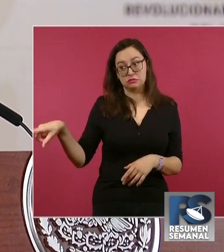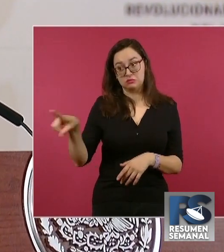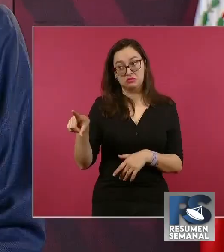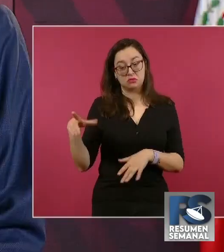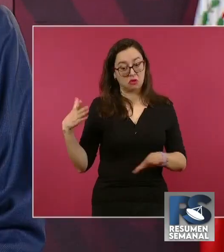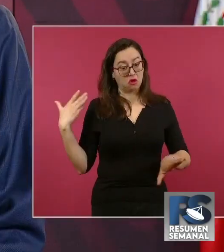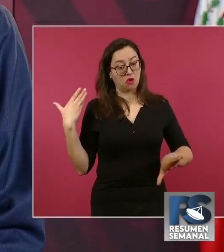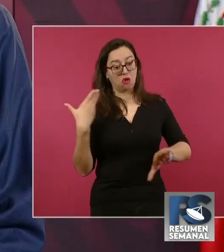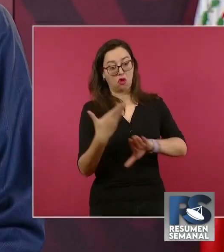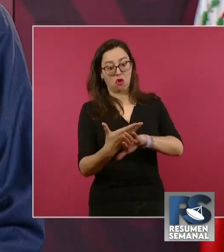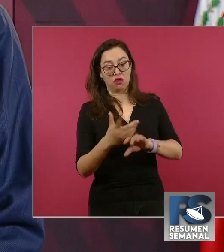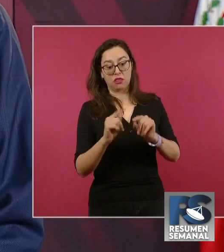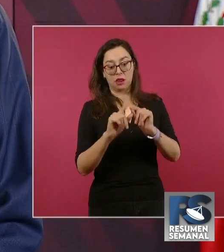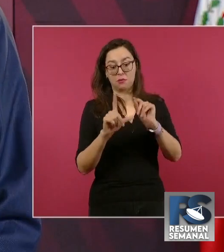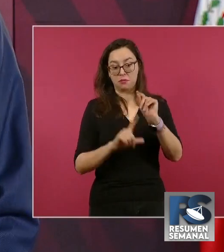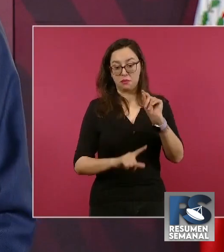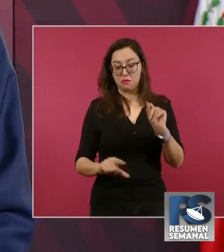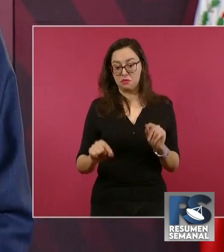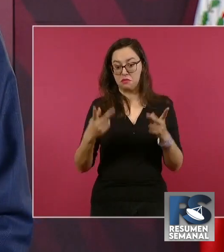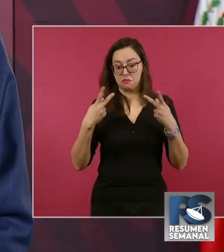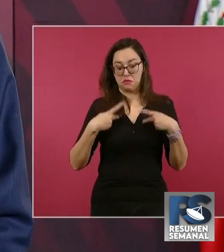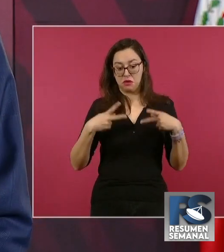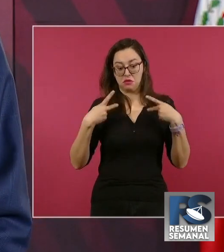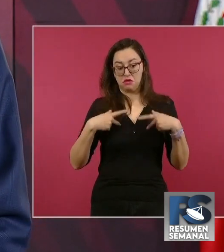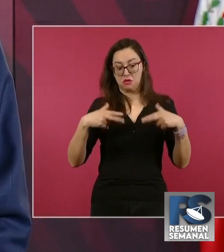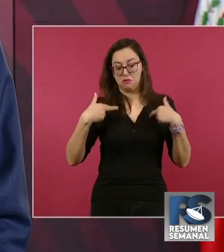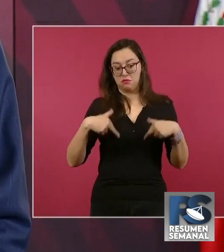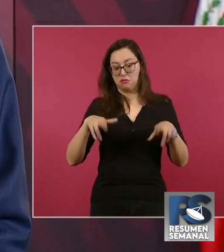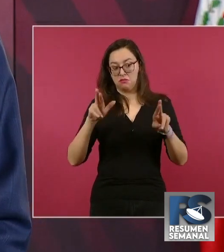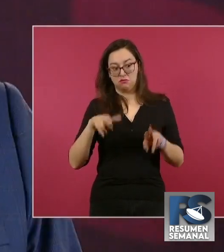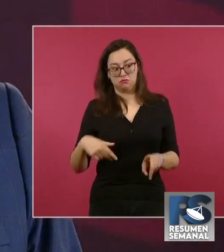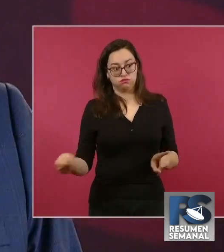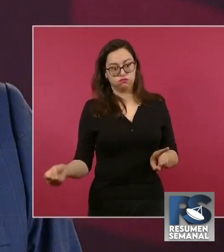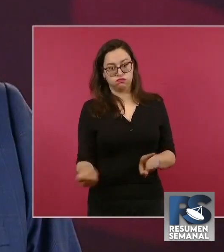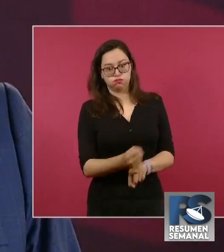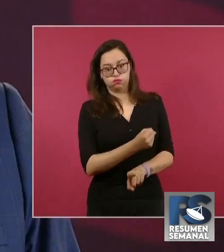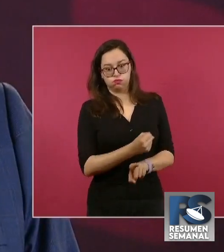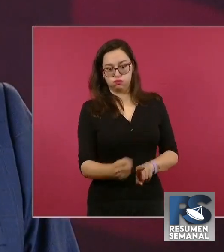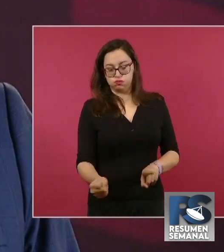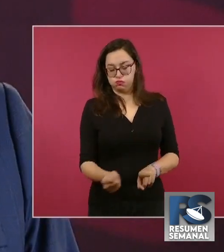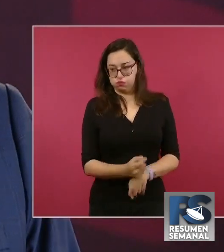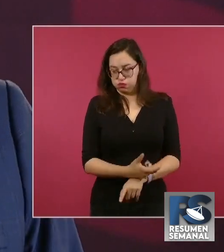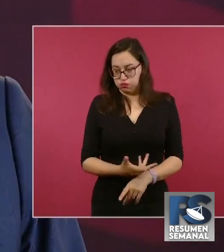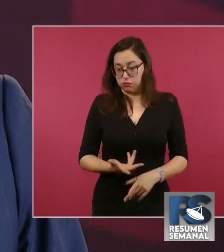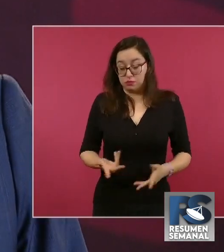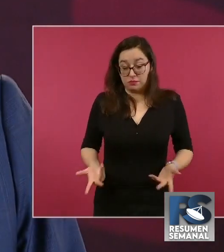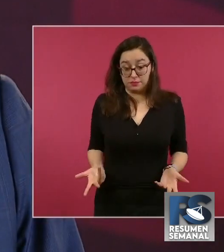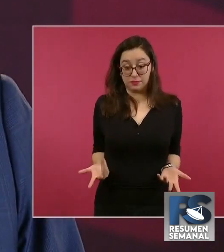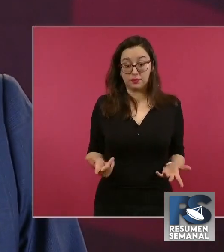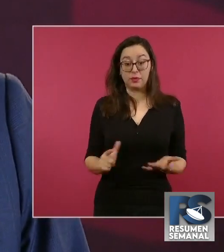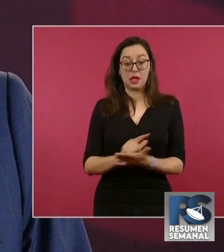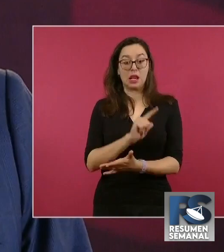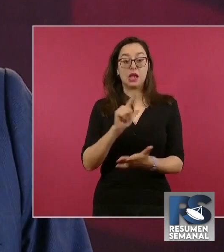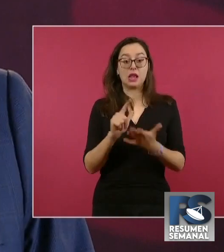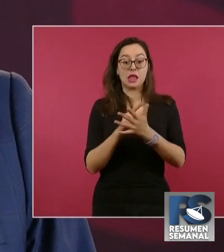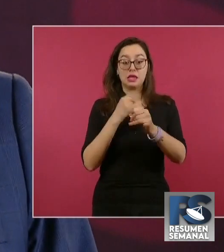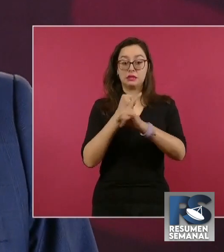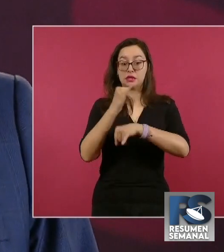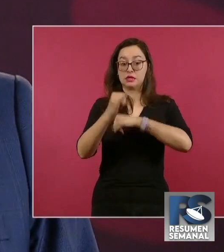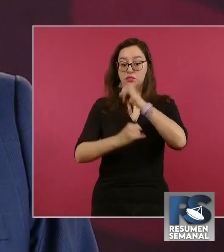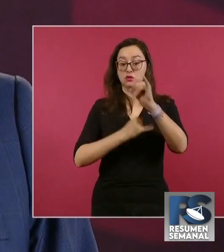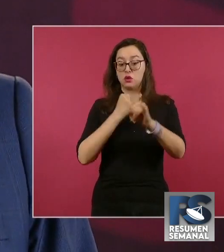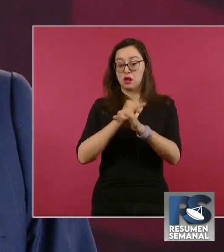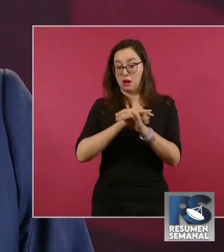repita en ningún país del mundo y se garantice el derecho internacional agregó que también se pretende que no se violen las embajadas de países en